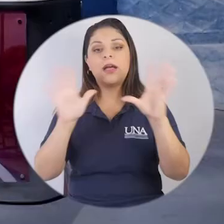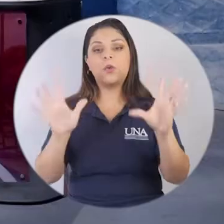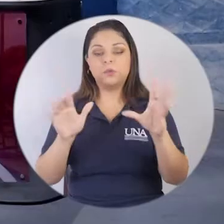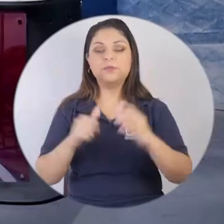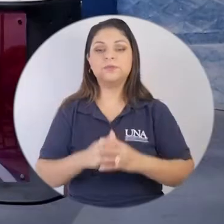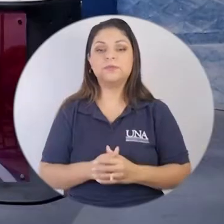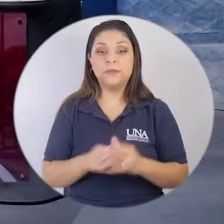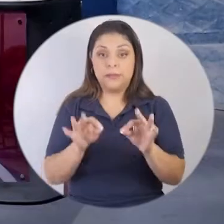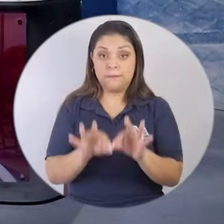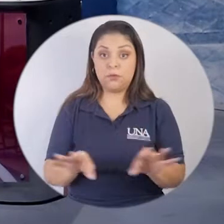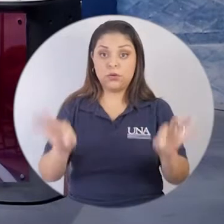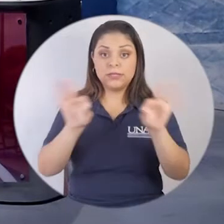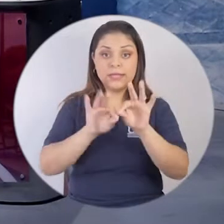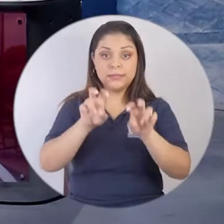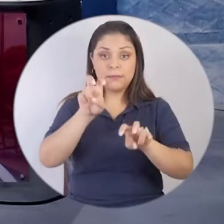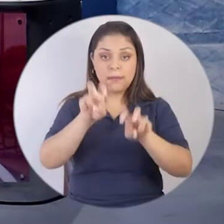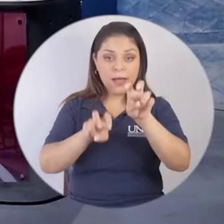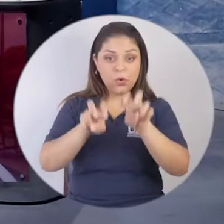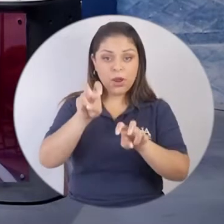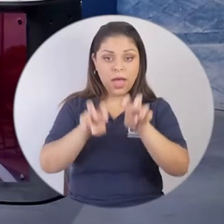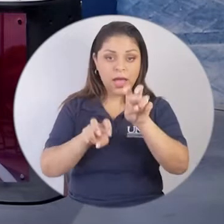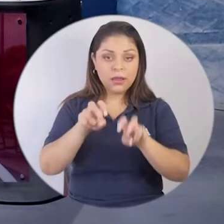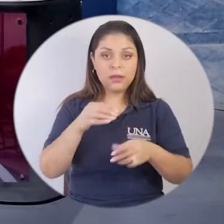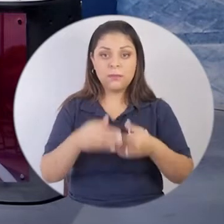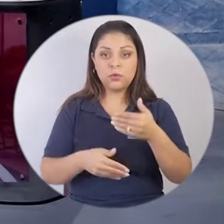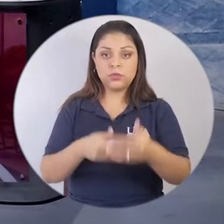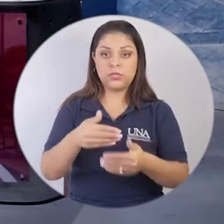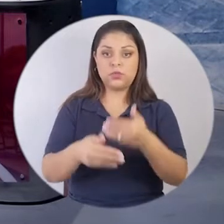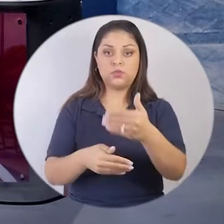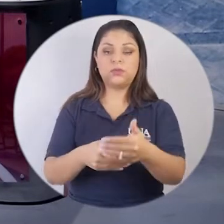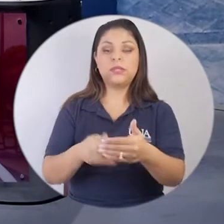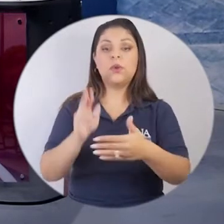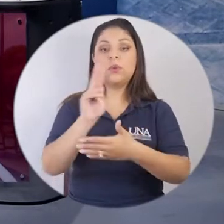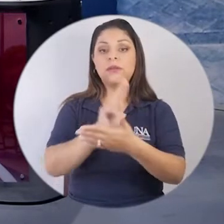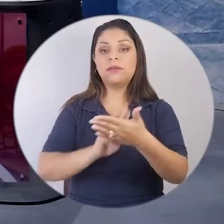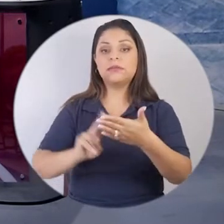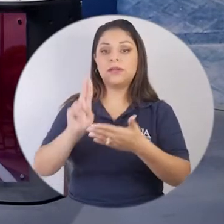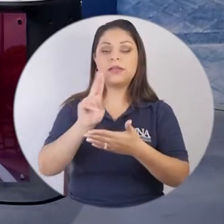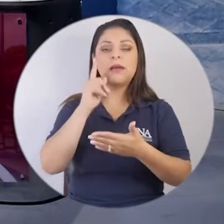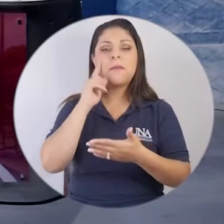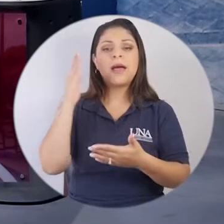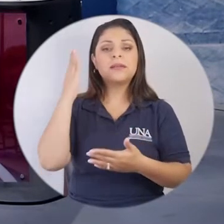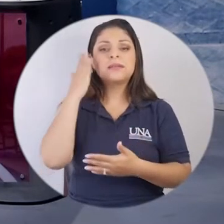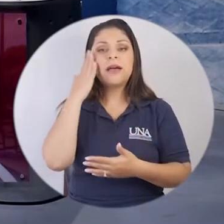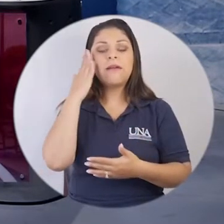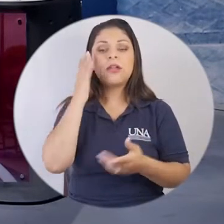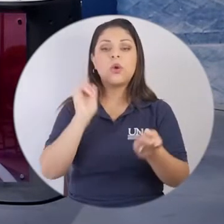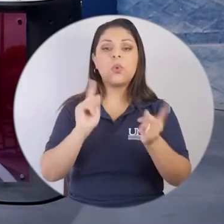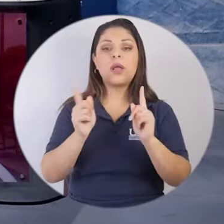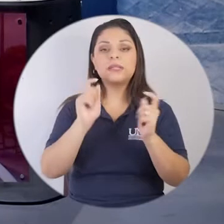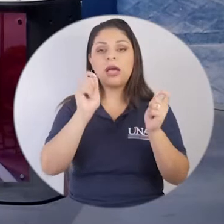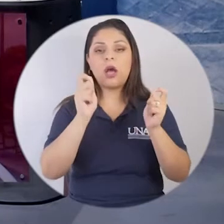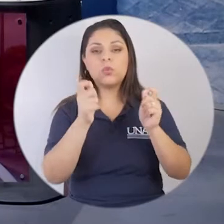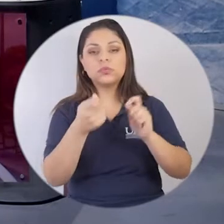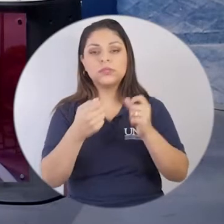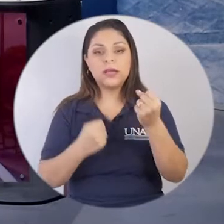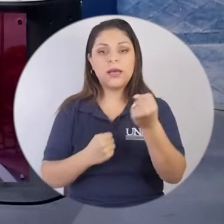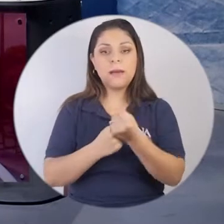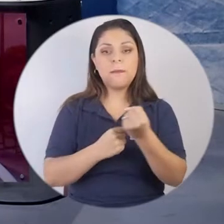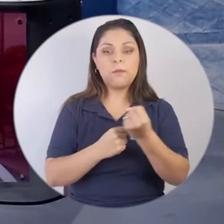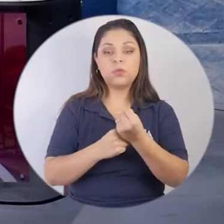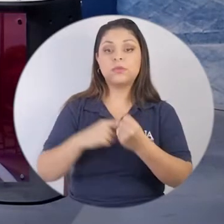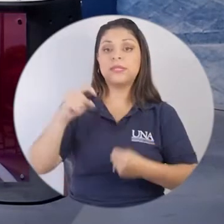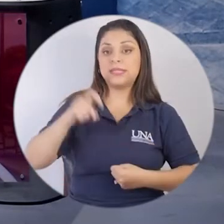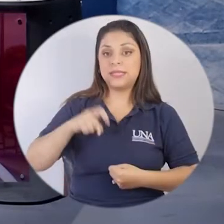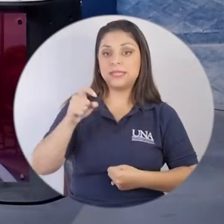parte importante, digamos, de estos procesos de valoración que se hacen desde los programas de las universidades para definir los diferentes ajustes o